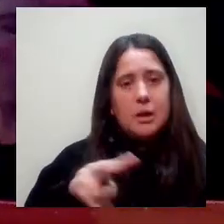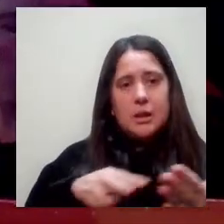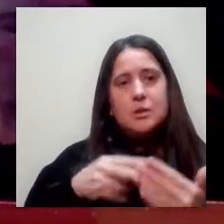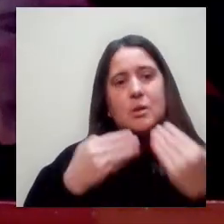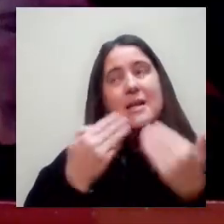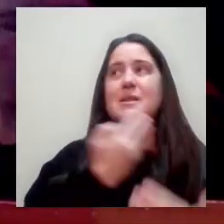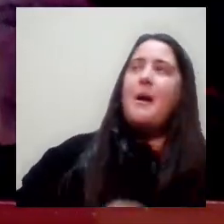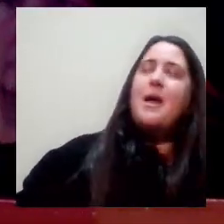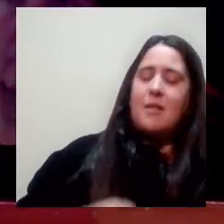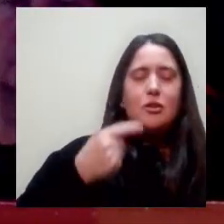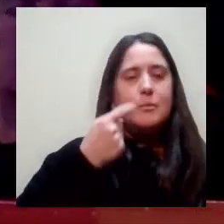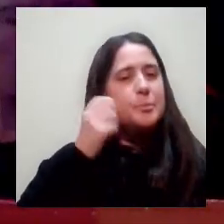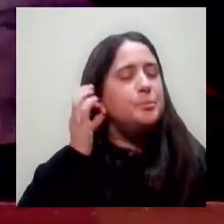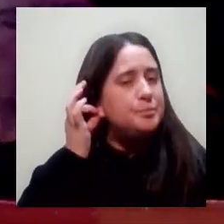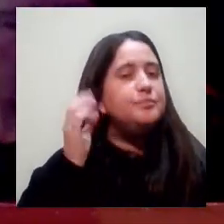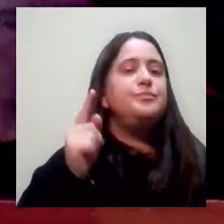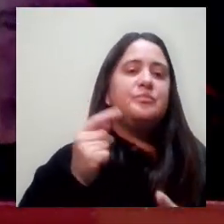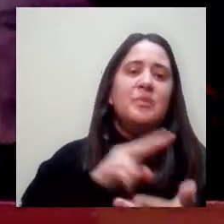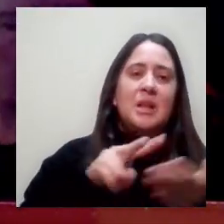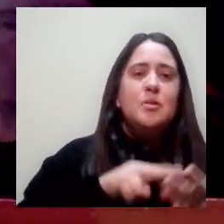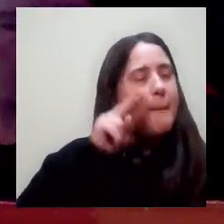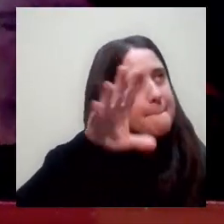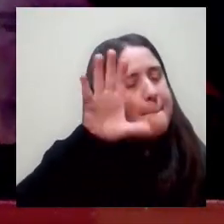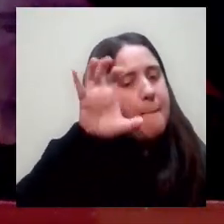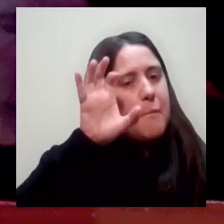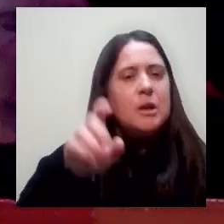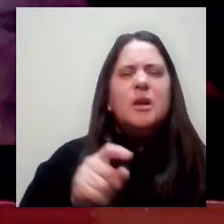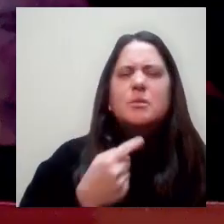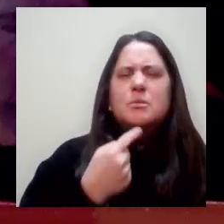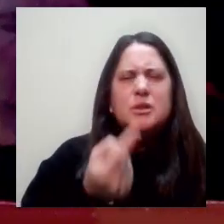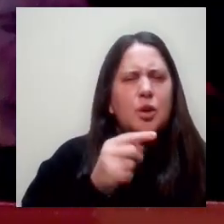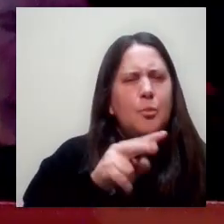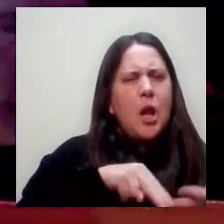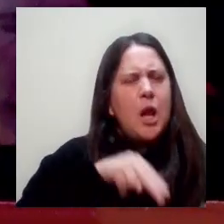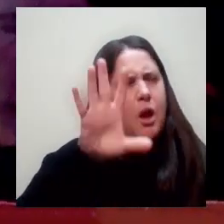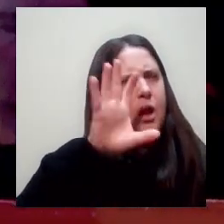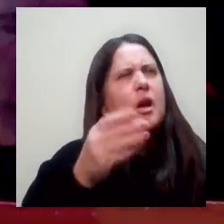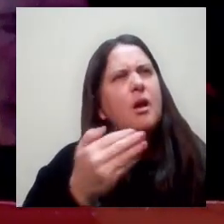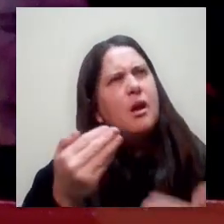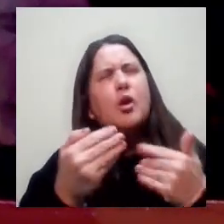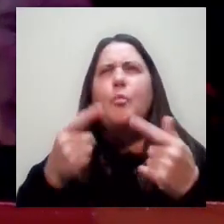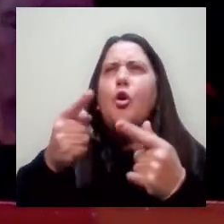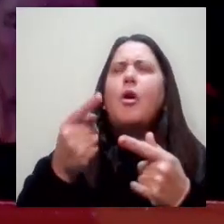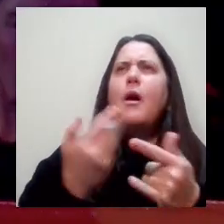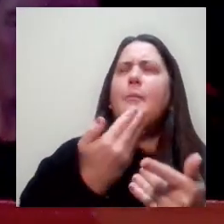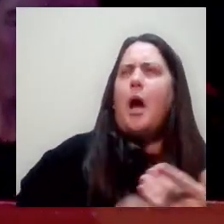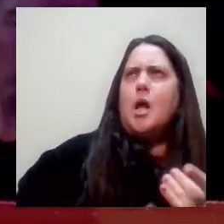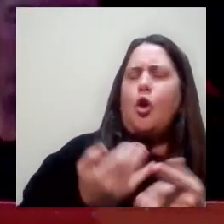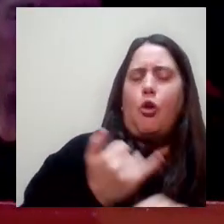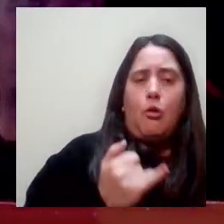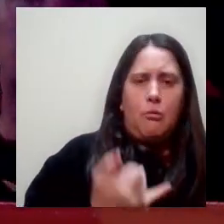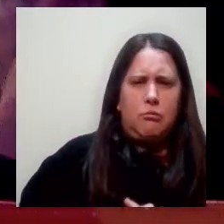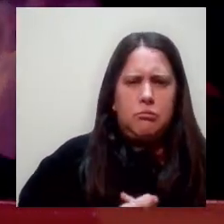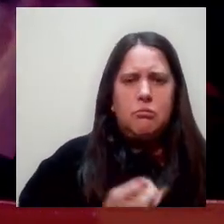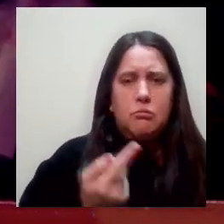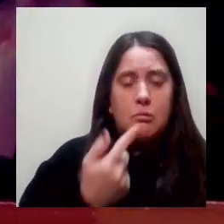de la maestra, la lectura de memoria. Y uno dirá, ¿y cómo van a leer a través de la maestra? Y pues, ¿cómo no? La maestra